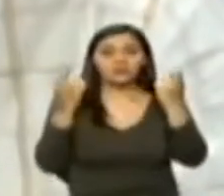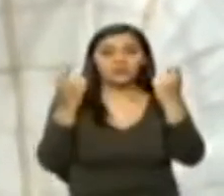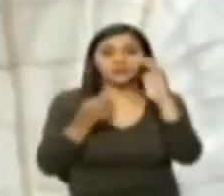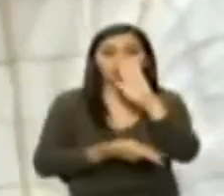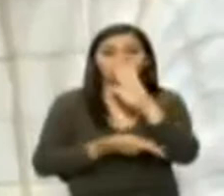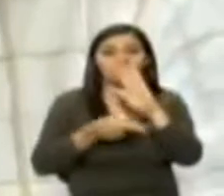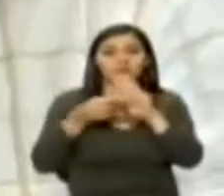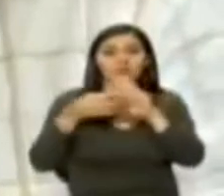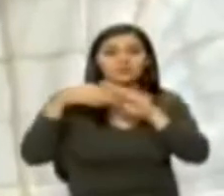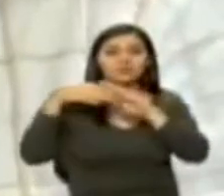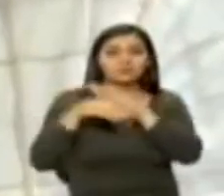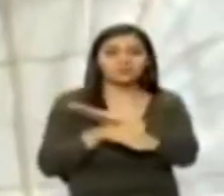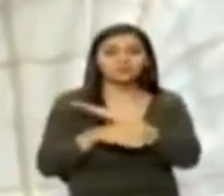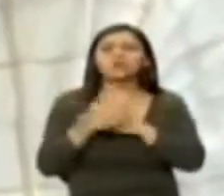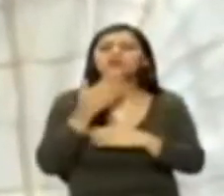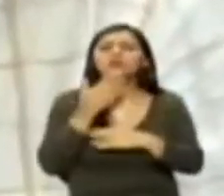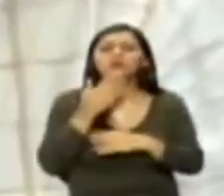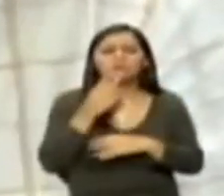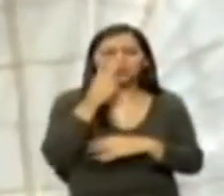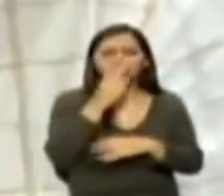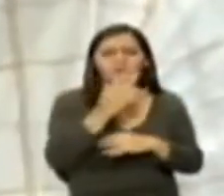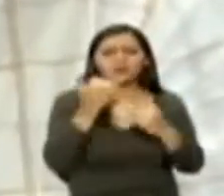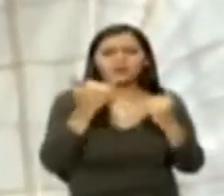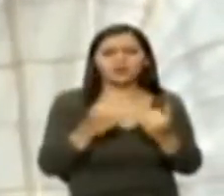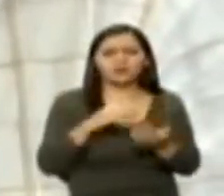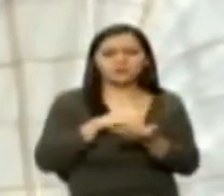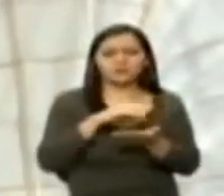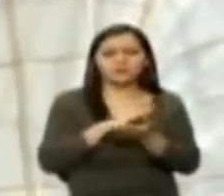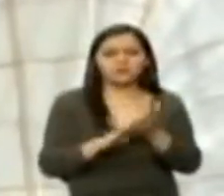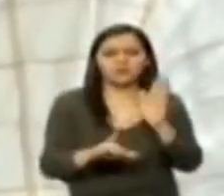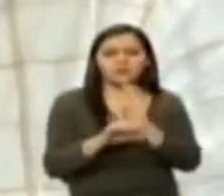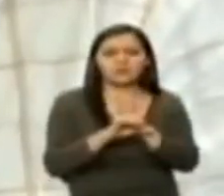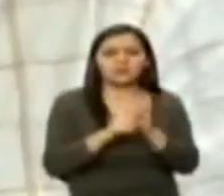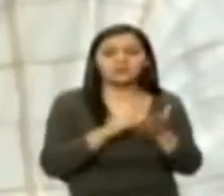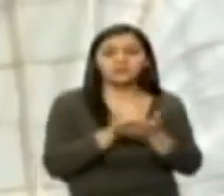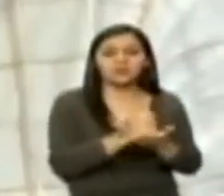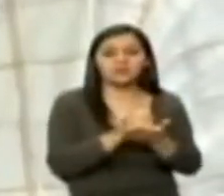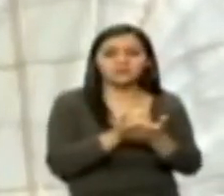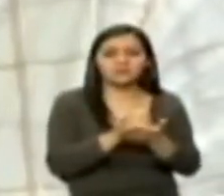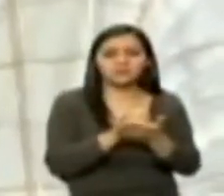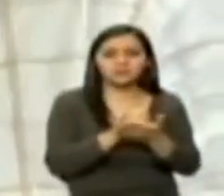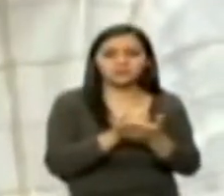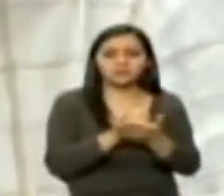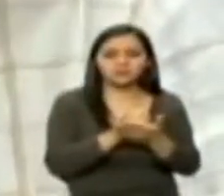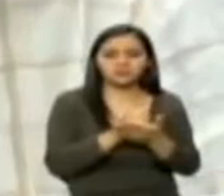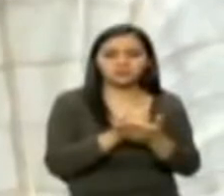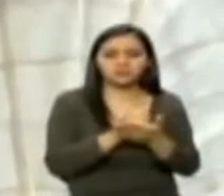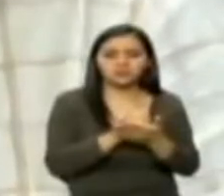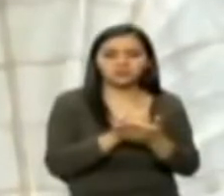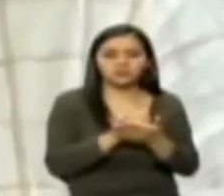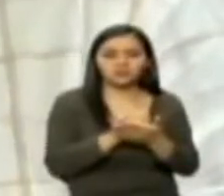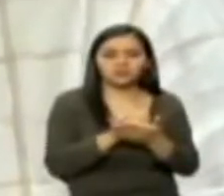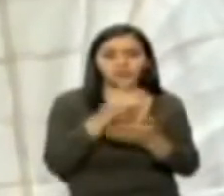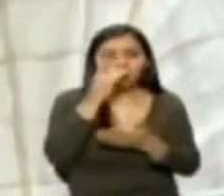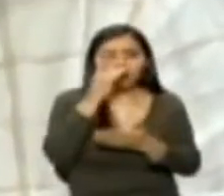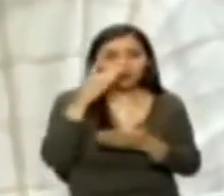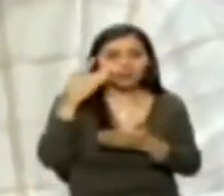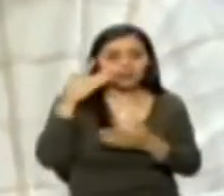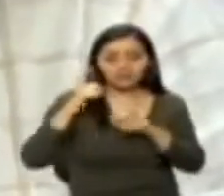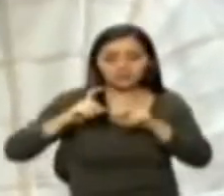petróleo, ¿cómo se prevé la aplicación de la ley en beneficios a la región a través de la circunscripción especial